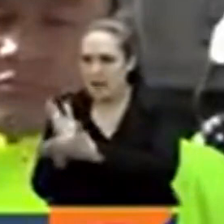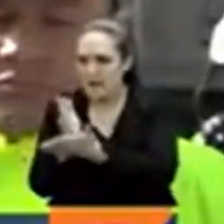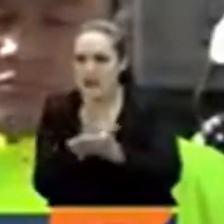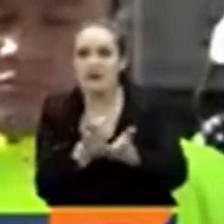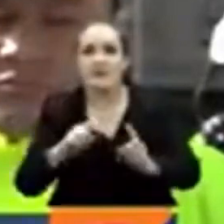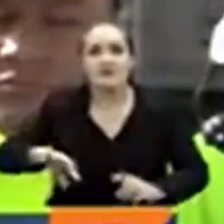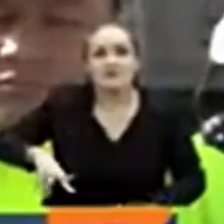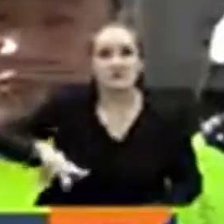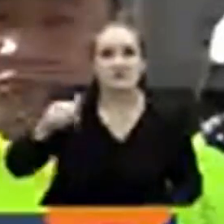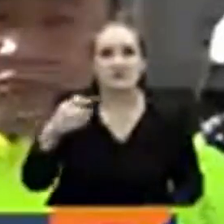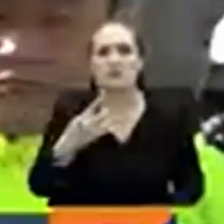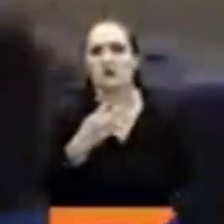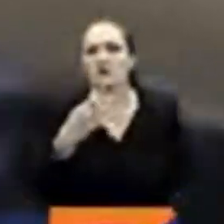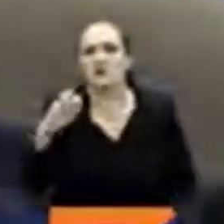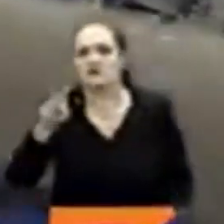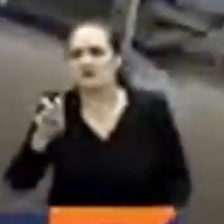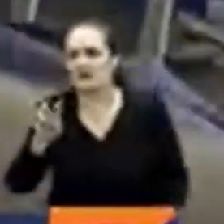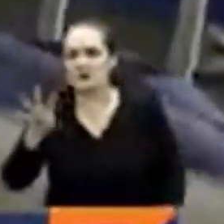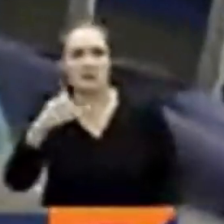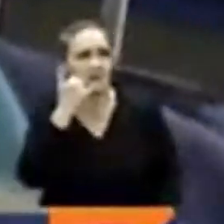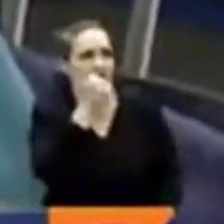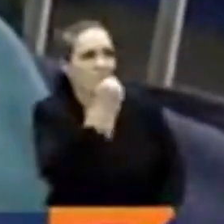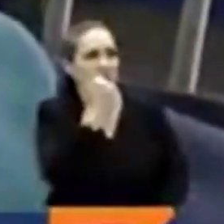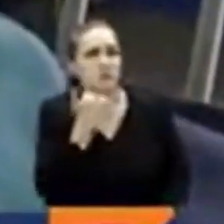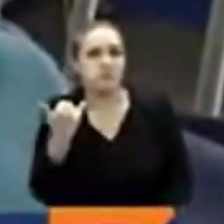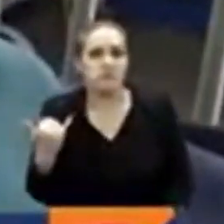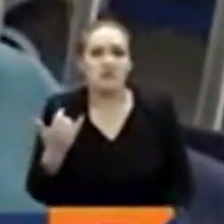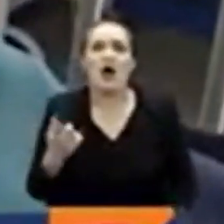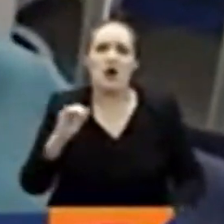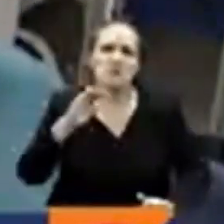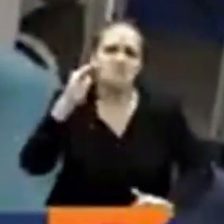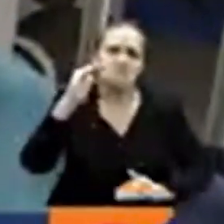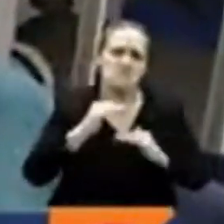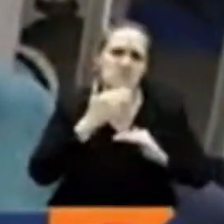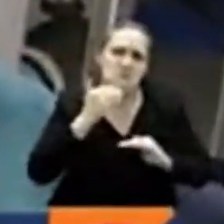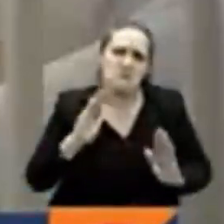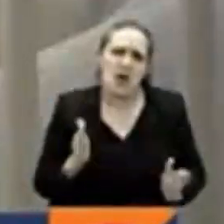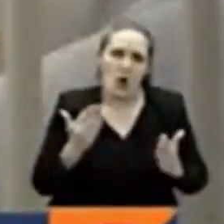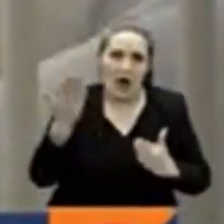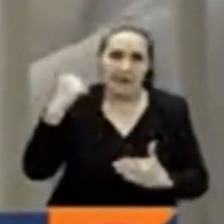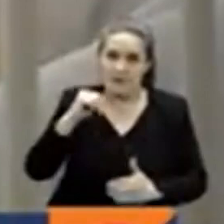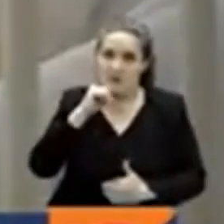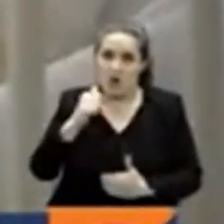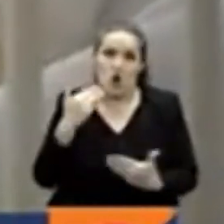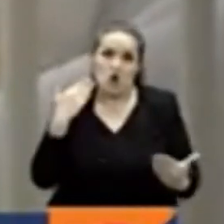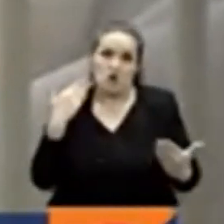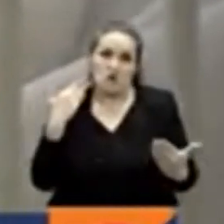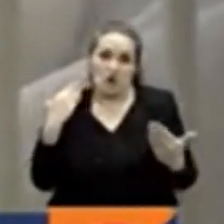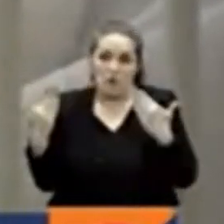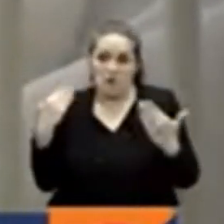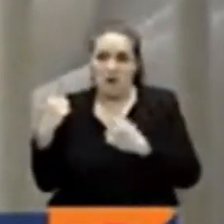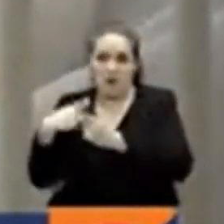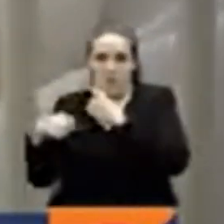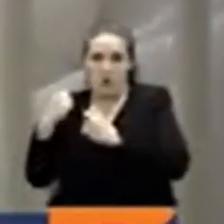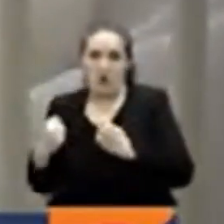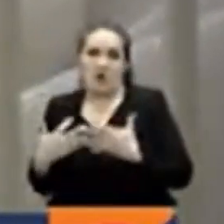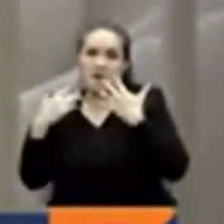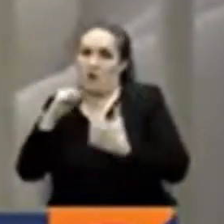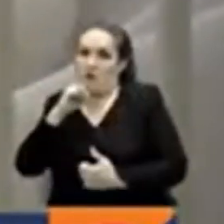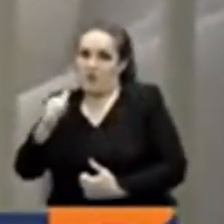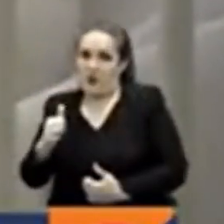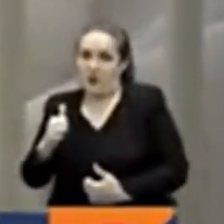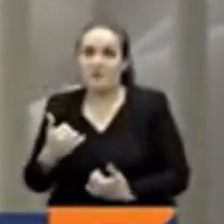hurtos, 474 llamadas. Aunque hay una disminución en la cifra de quemados en el país en comparación al año 2021, de